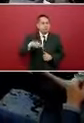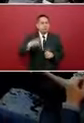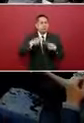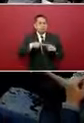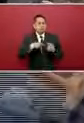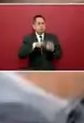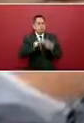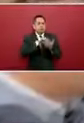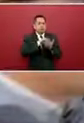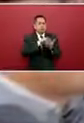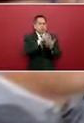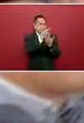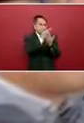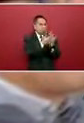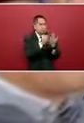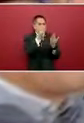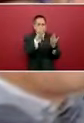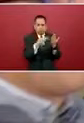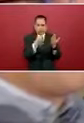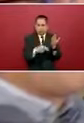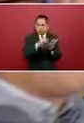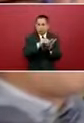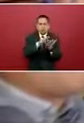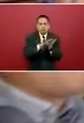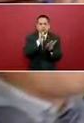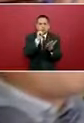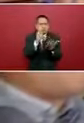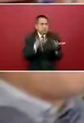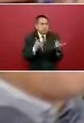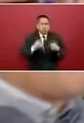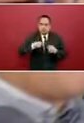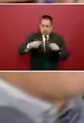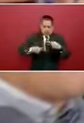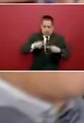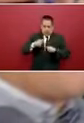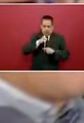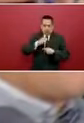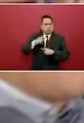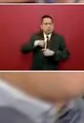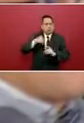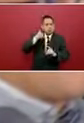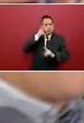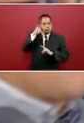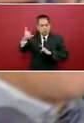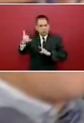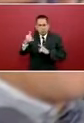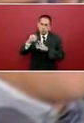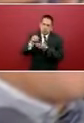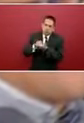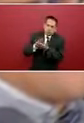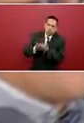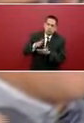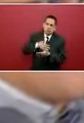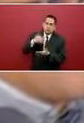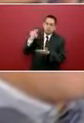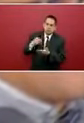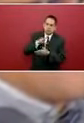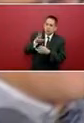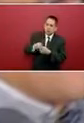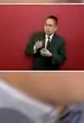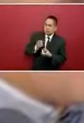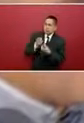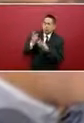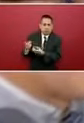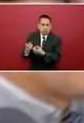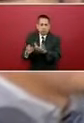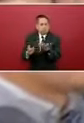censadas que tengan una oportunidad de hablar un teléfono o algo para que den sus datos o sean censados? ¿O de qué manera